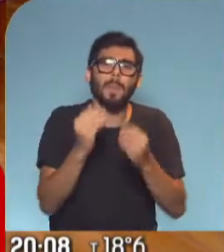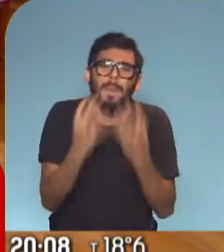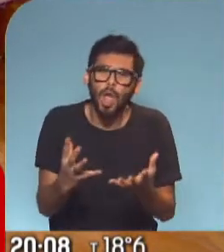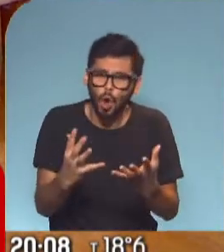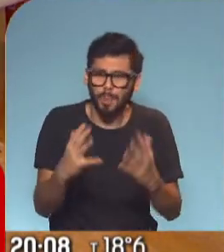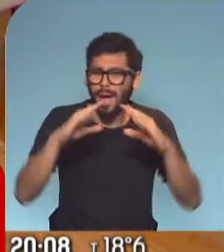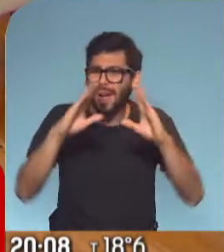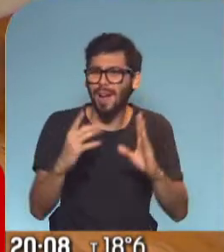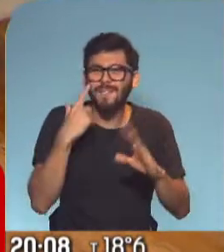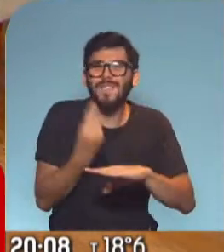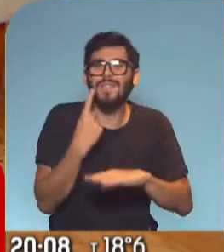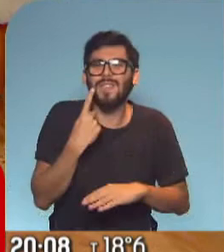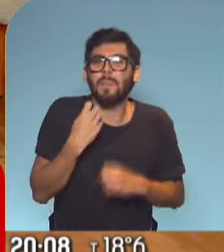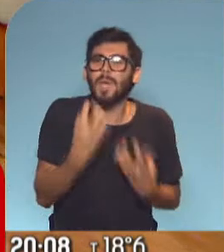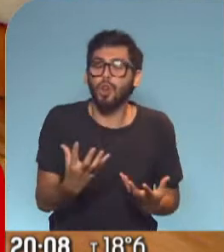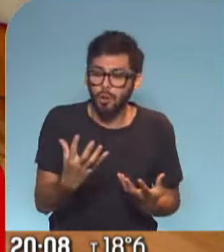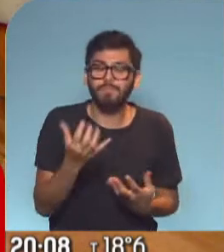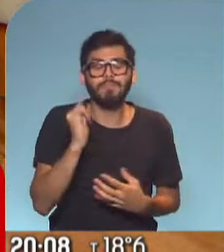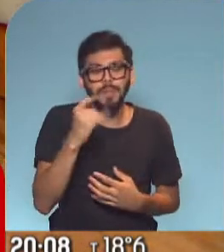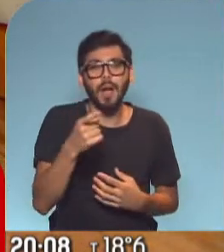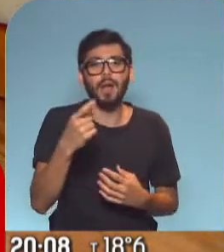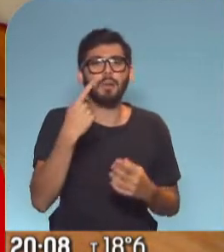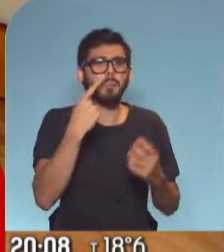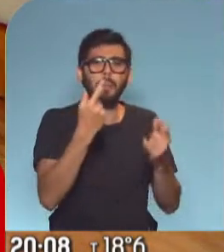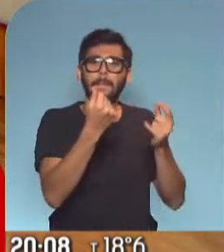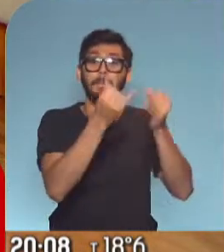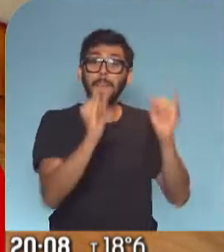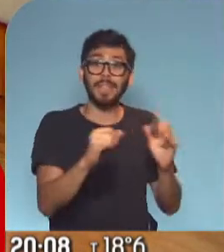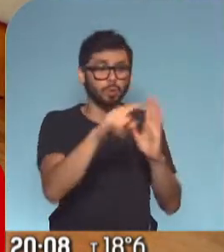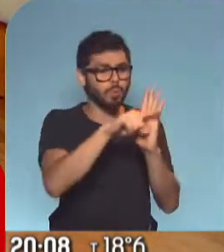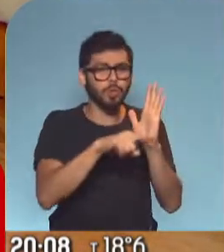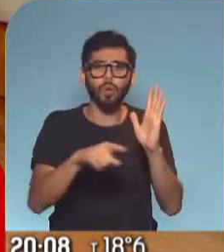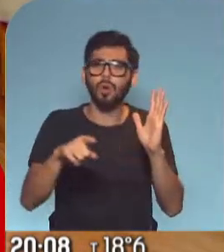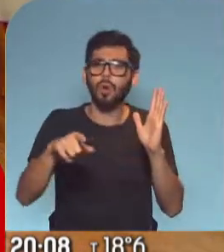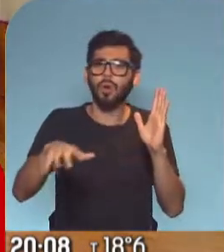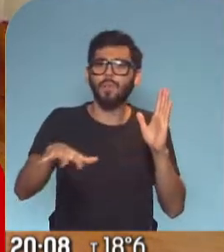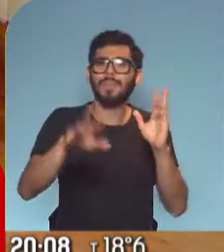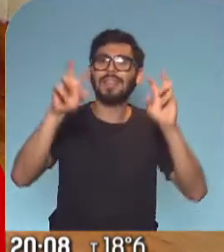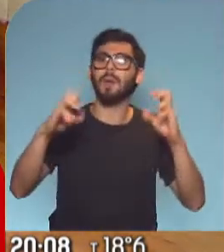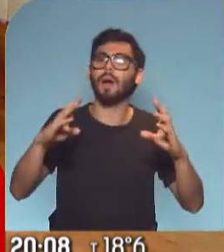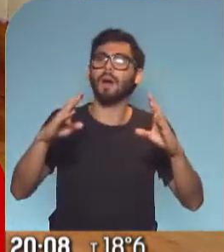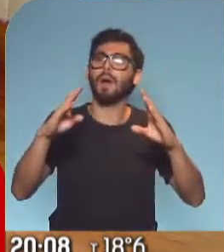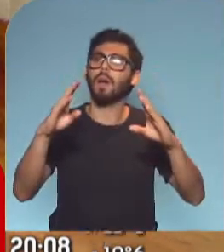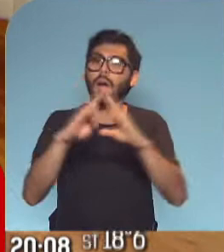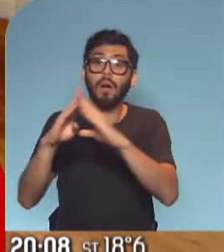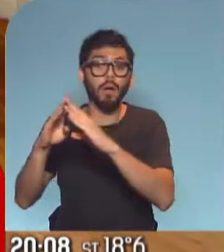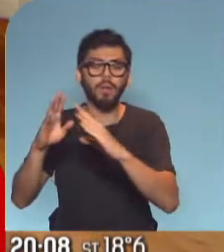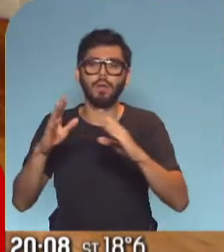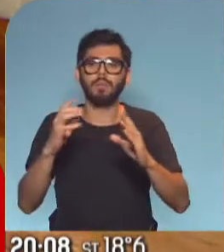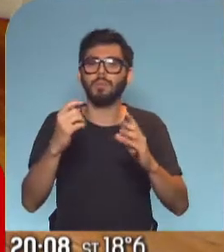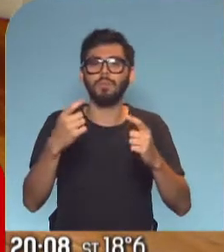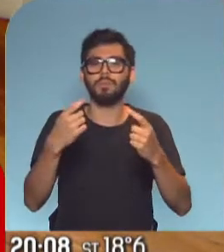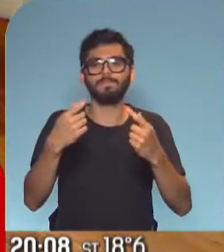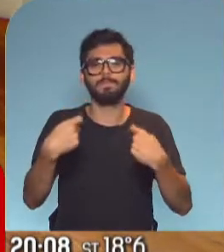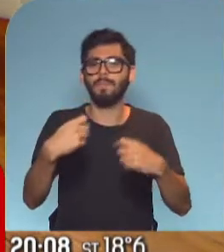los últimos años lo que se ve en cuestiones presupuestarias es que hay una reducción de toda la función vivienda para el gobierno de la ciudad de Buenos